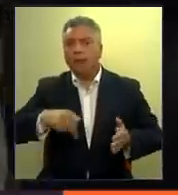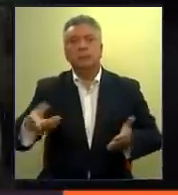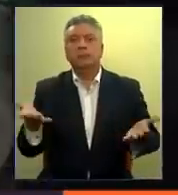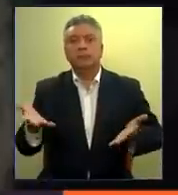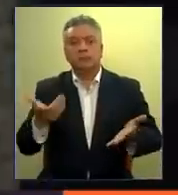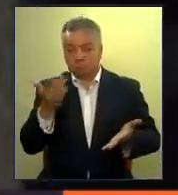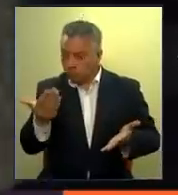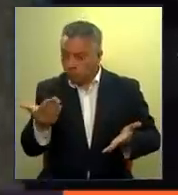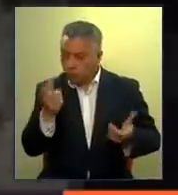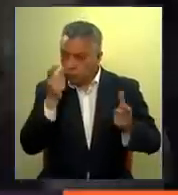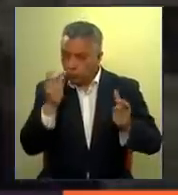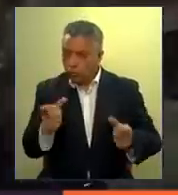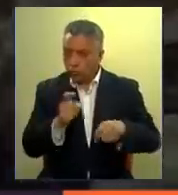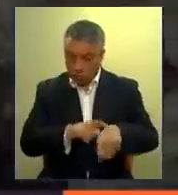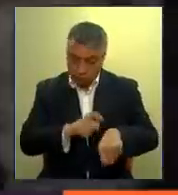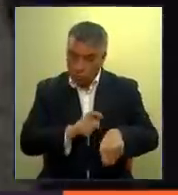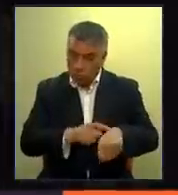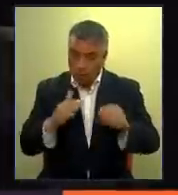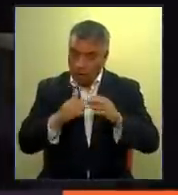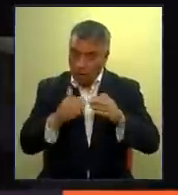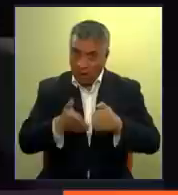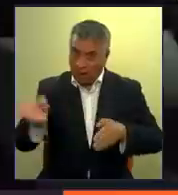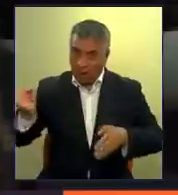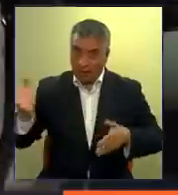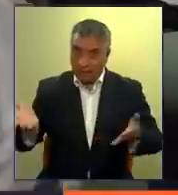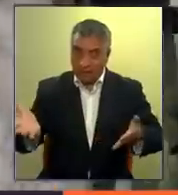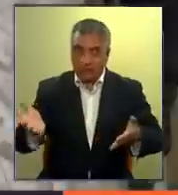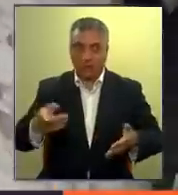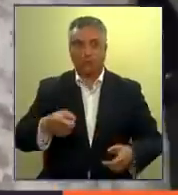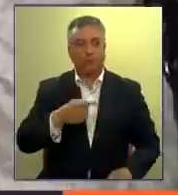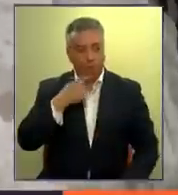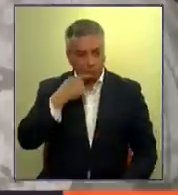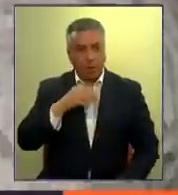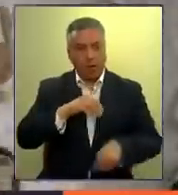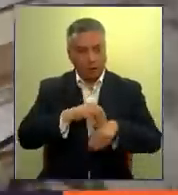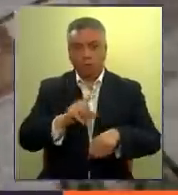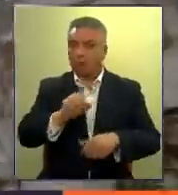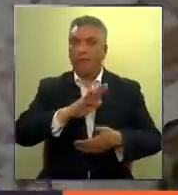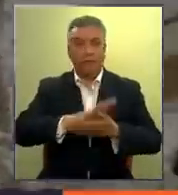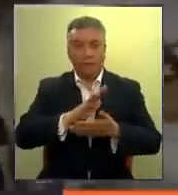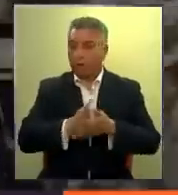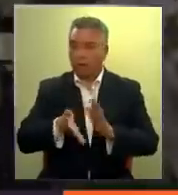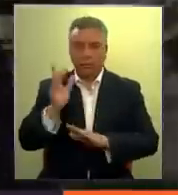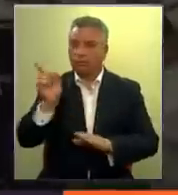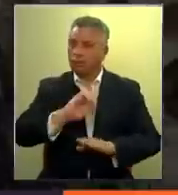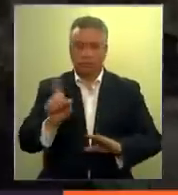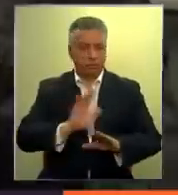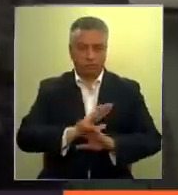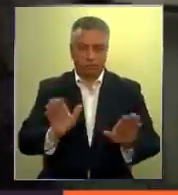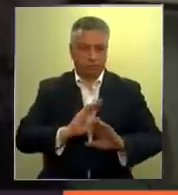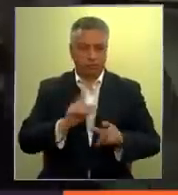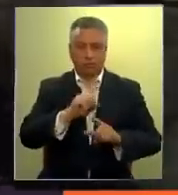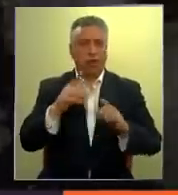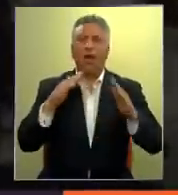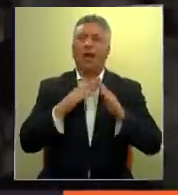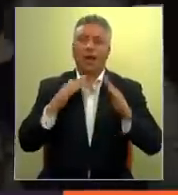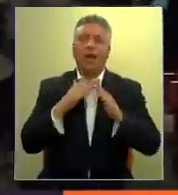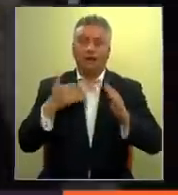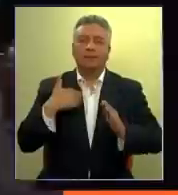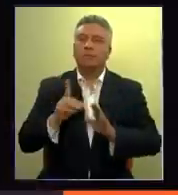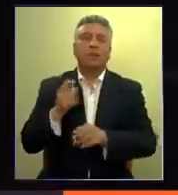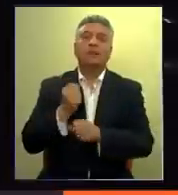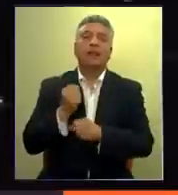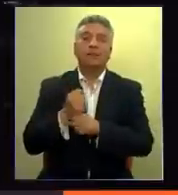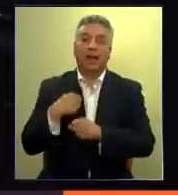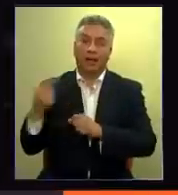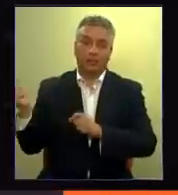medio del toque de queda. Recuerden no salir durante la fiesta, por favor. No, en la casita no va a dejar de descansar. Ah, gracias, que esté bien, hasta luego.